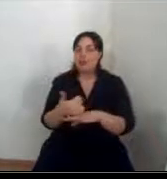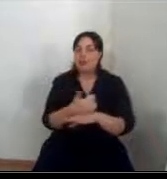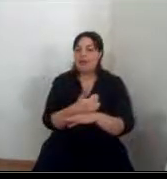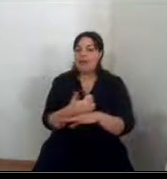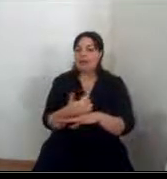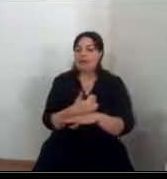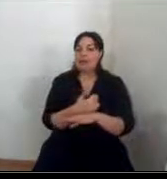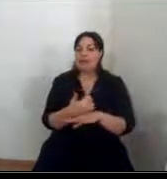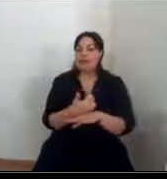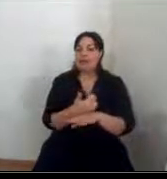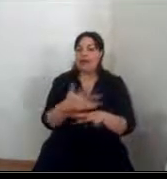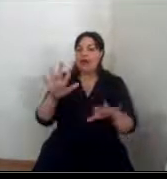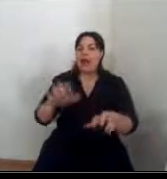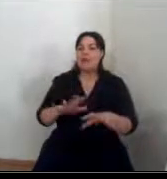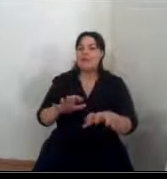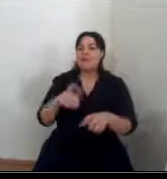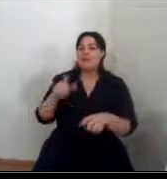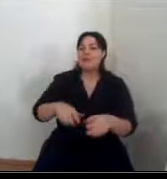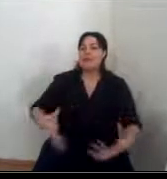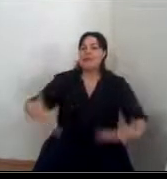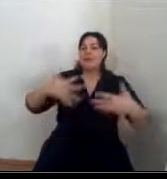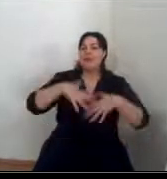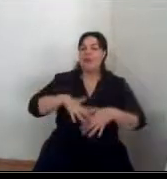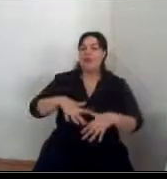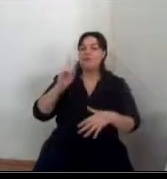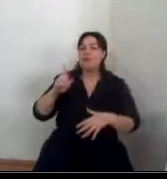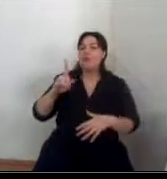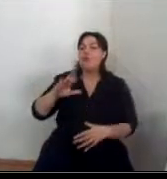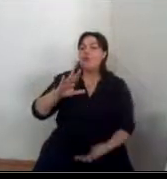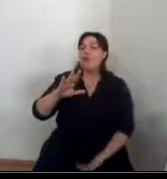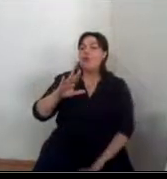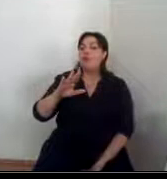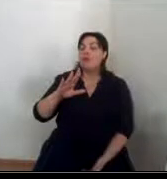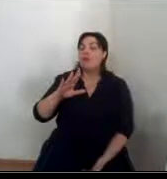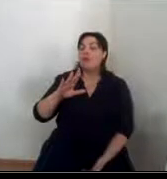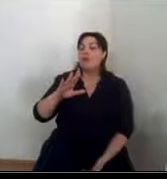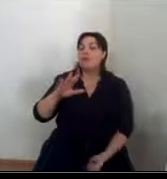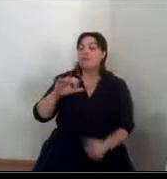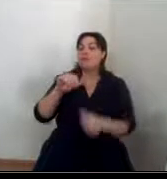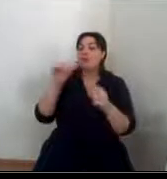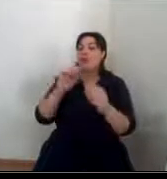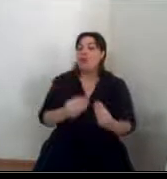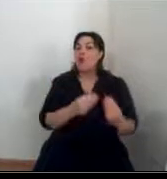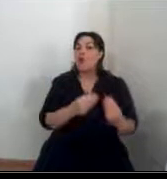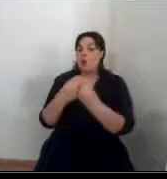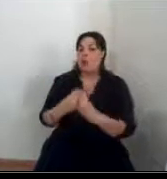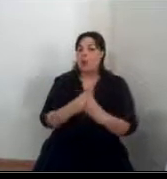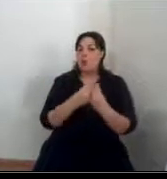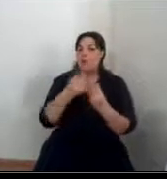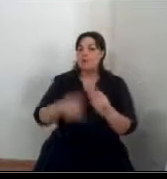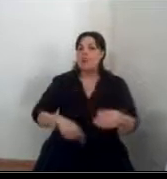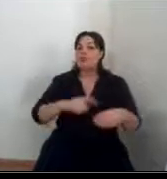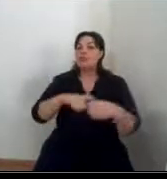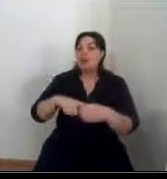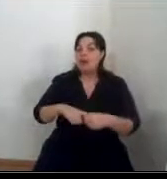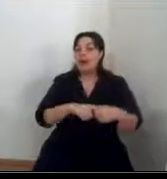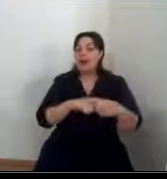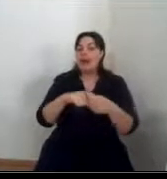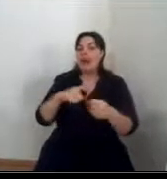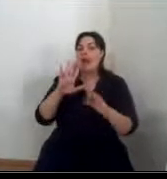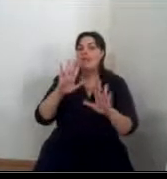e interiorice que solo con Europa, solo de forma conjunta y sobre todo solidaria, se puede llegar a